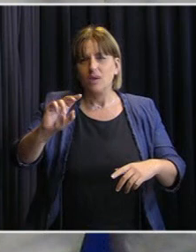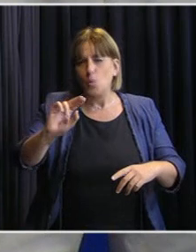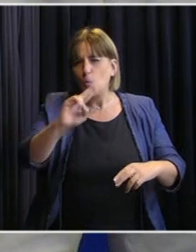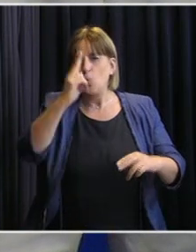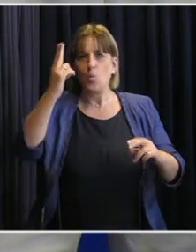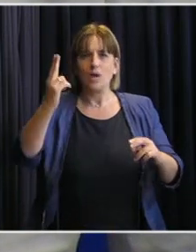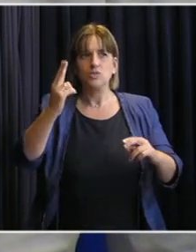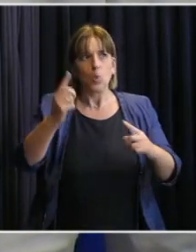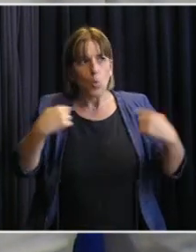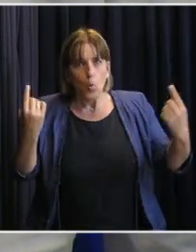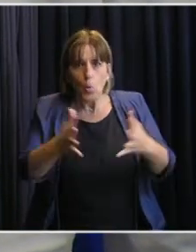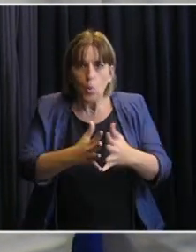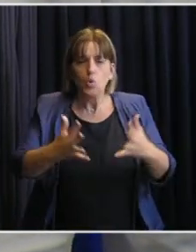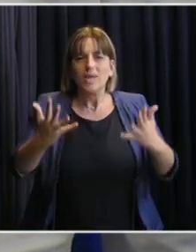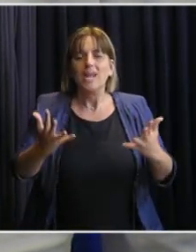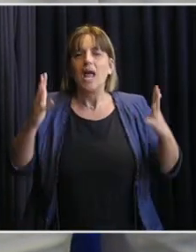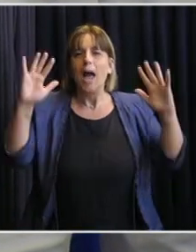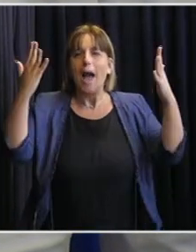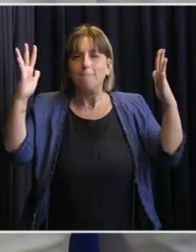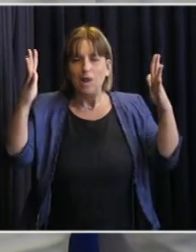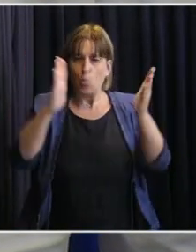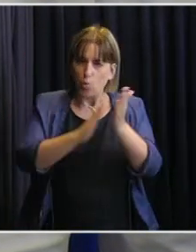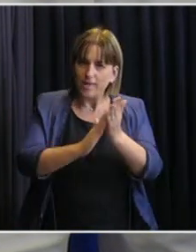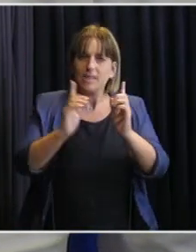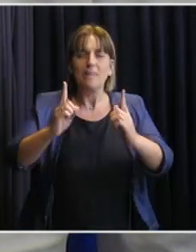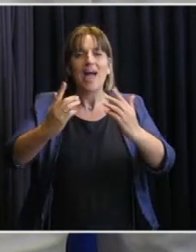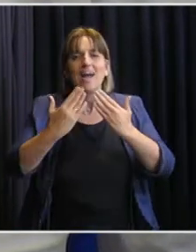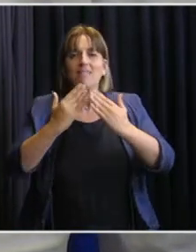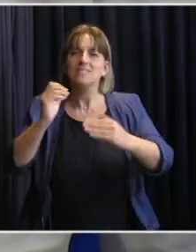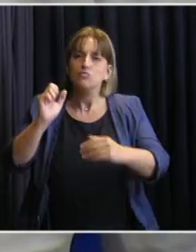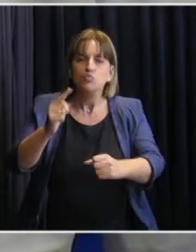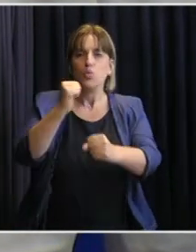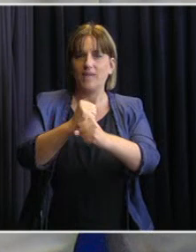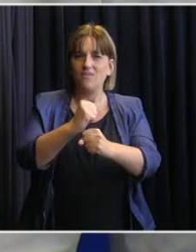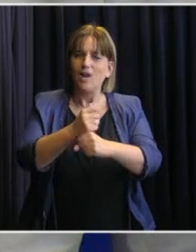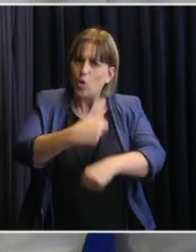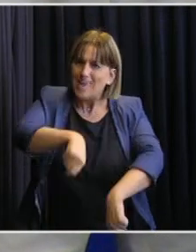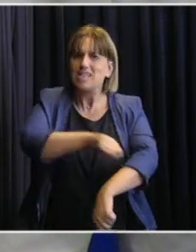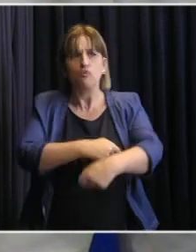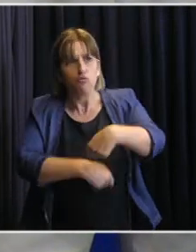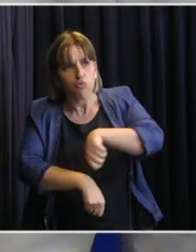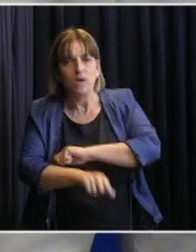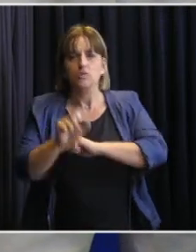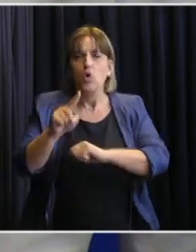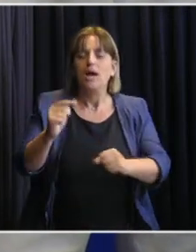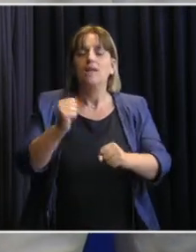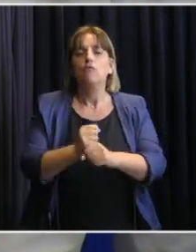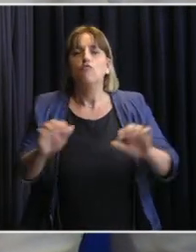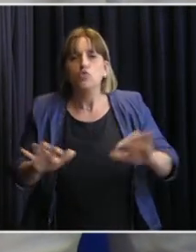para oír y agradecerle la tarea y el esfuerzo personal de la